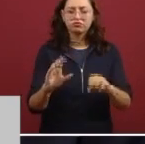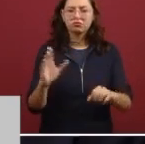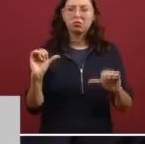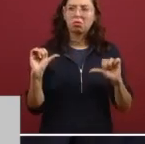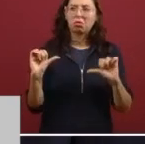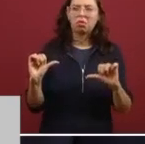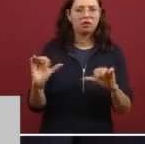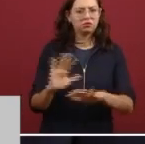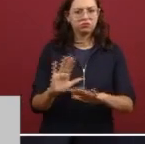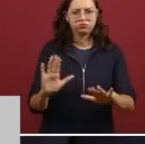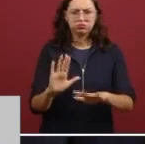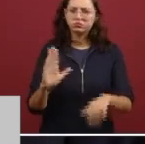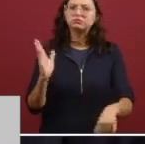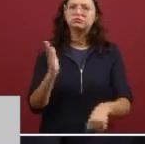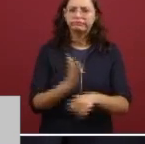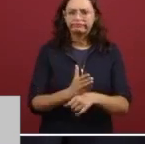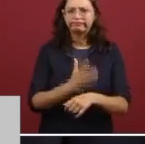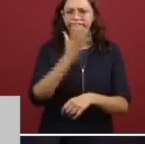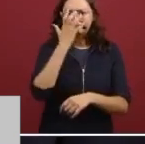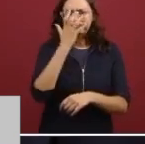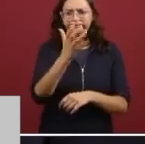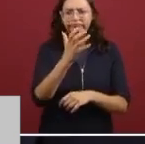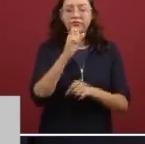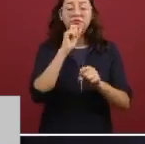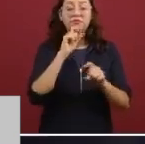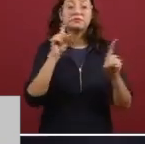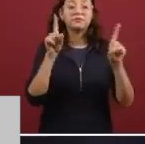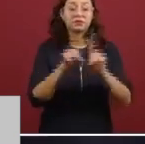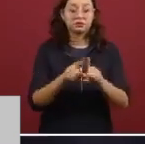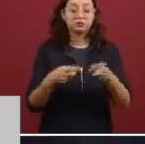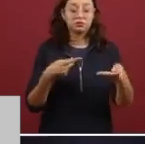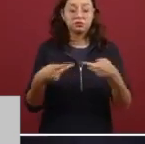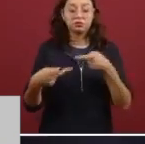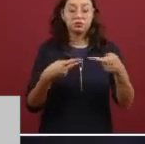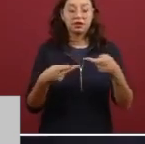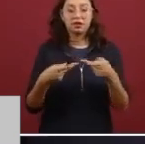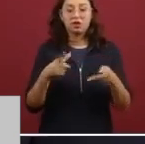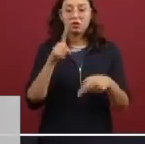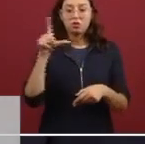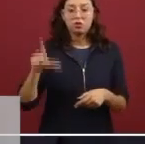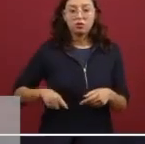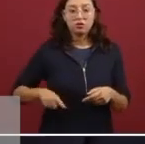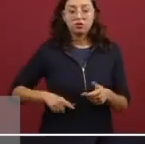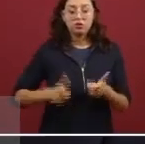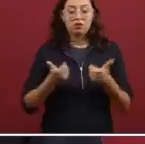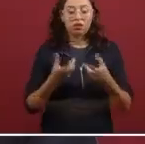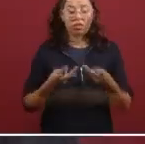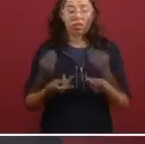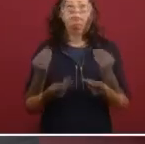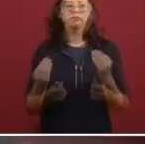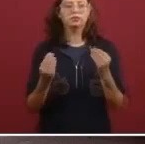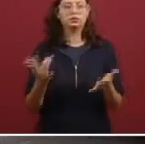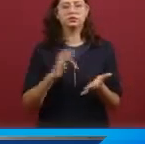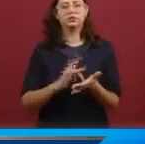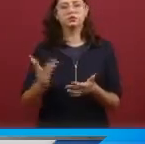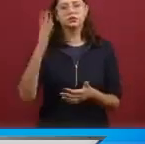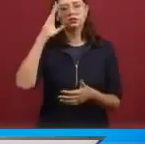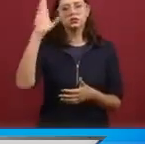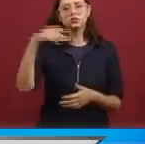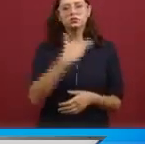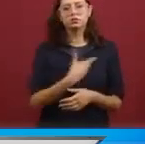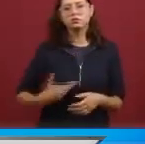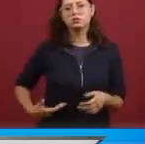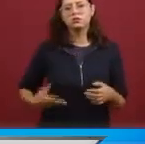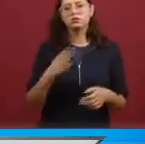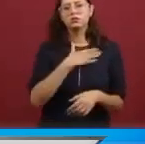valientemente con su respuesta a las autodefensas, y no tiene inconveniente en suspender su conferencia en estados en elecciones. Avance